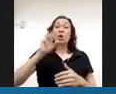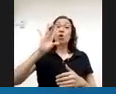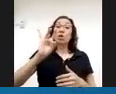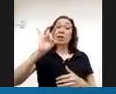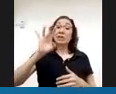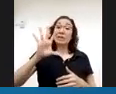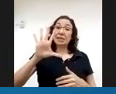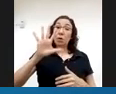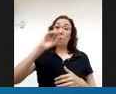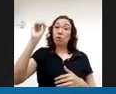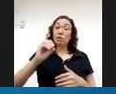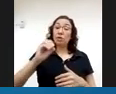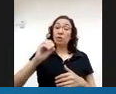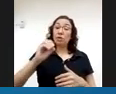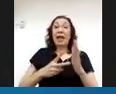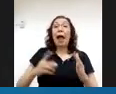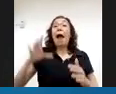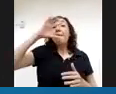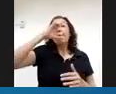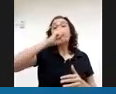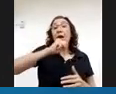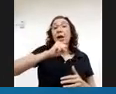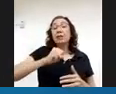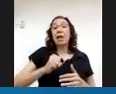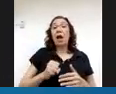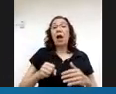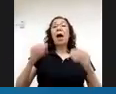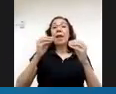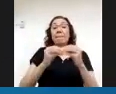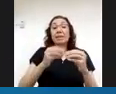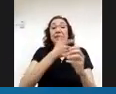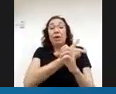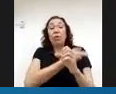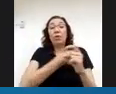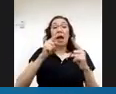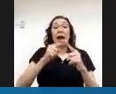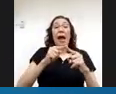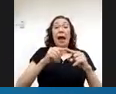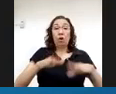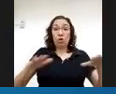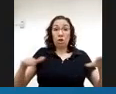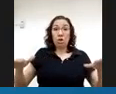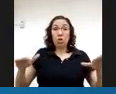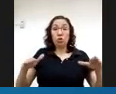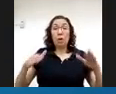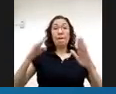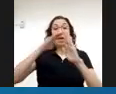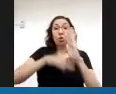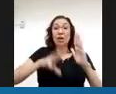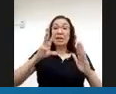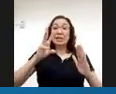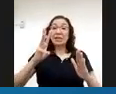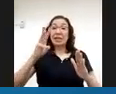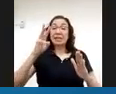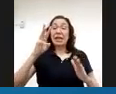Es decir, que todavía nos hace falta, además de vacunar a los menores de 6 o de